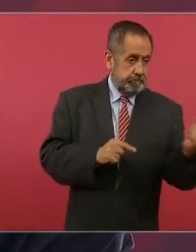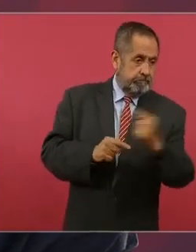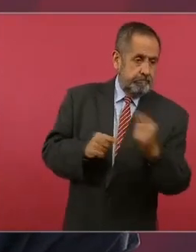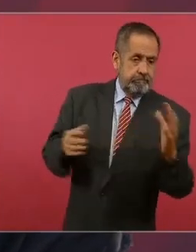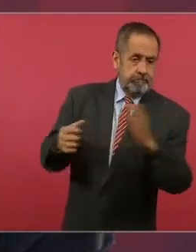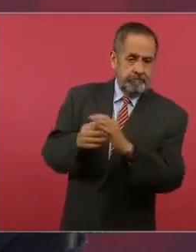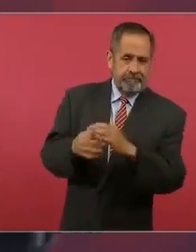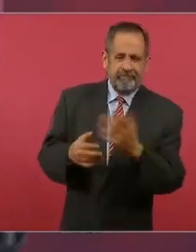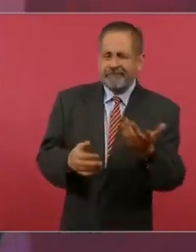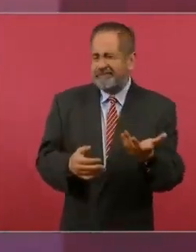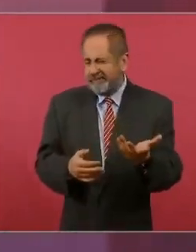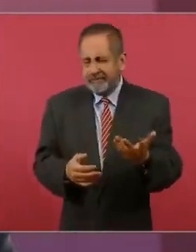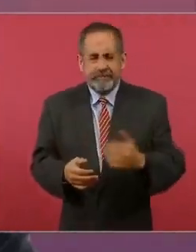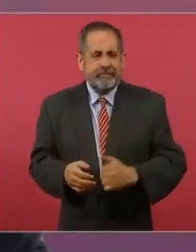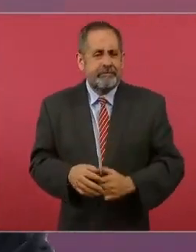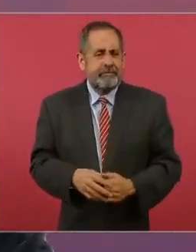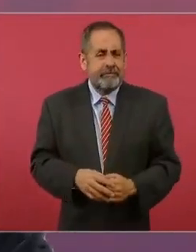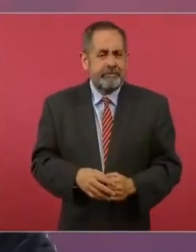los